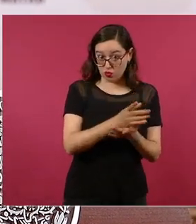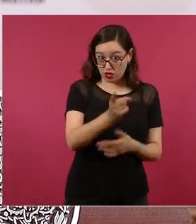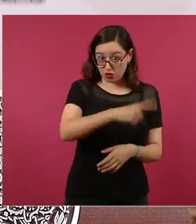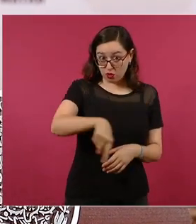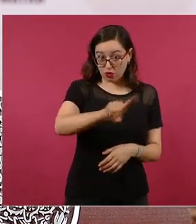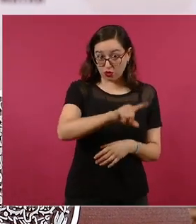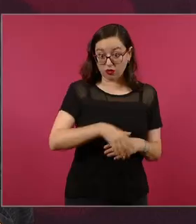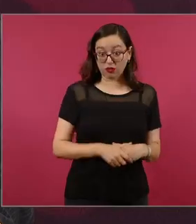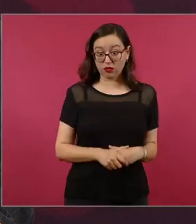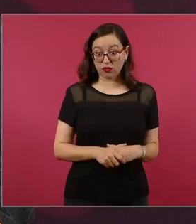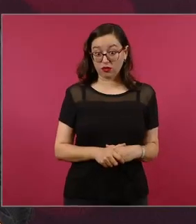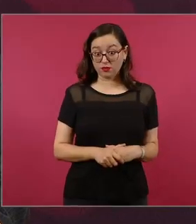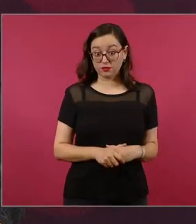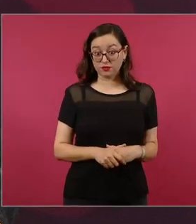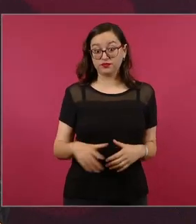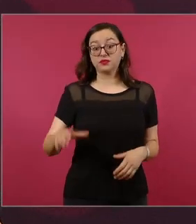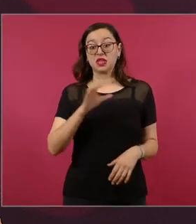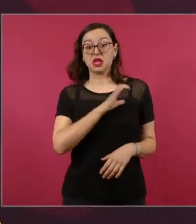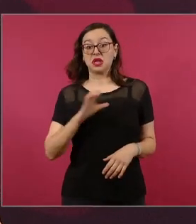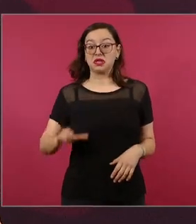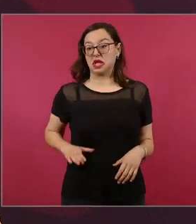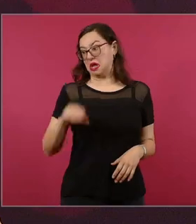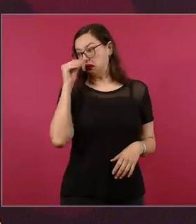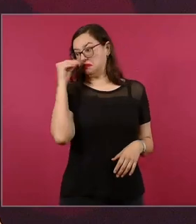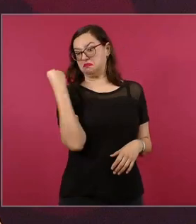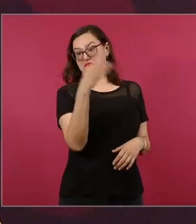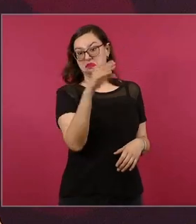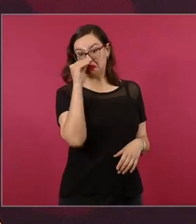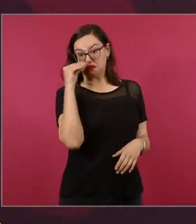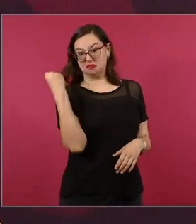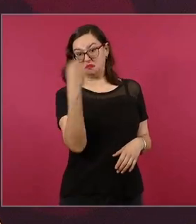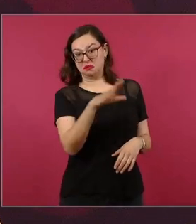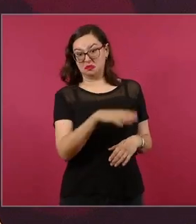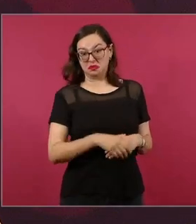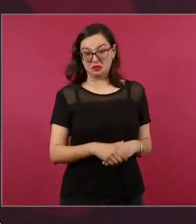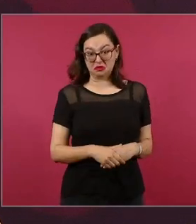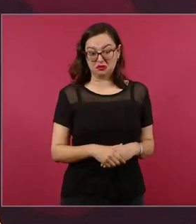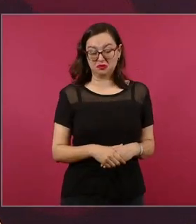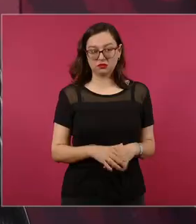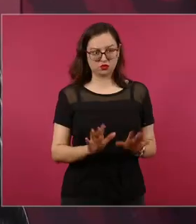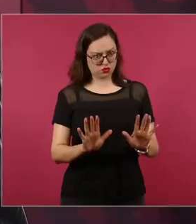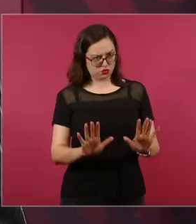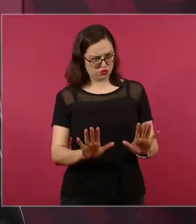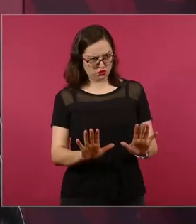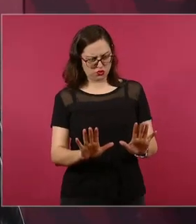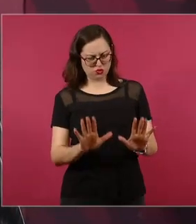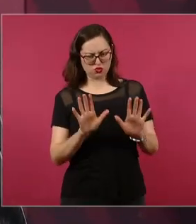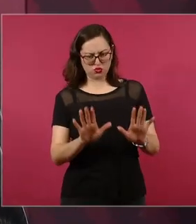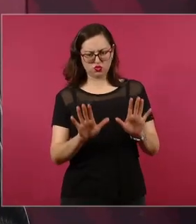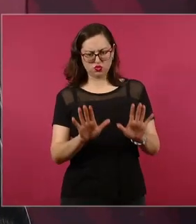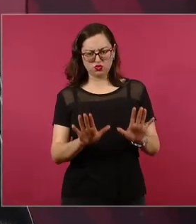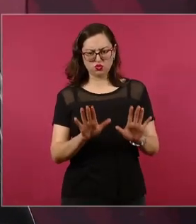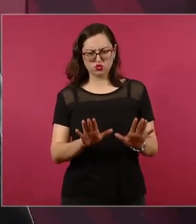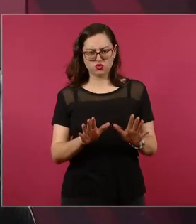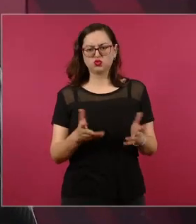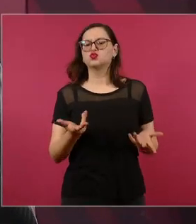Y le echan la culpa a los candidatos, a la candidata, no.